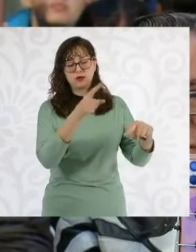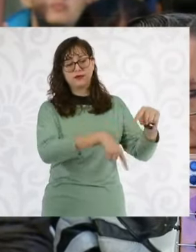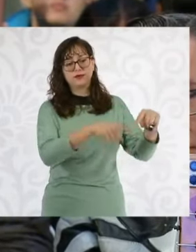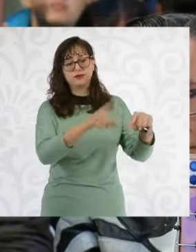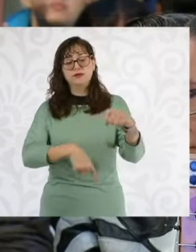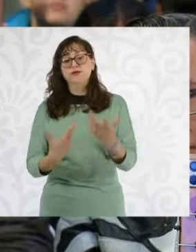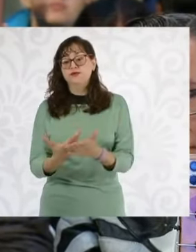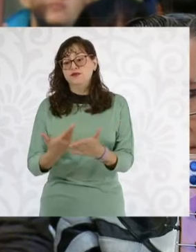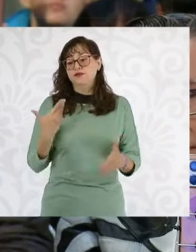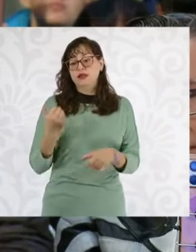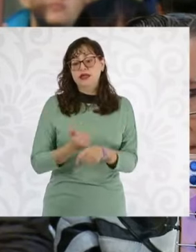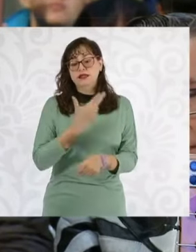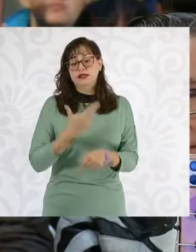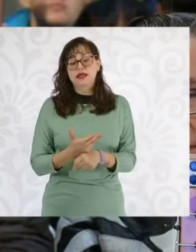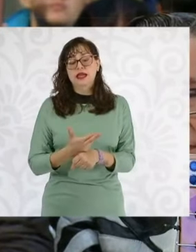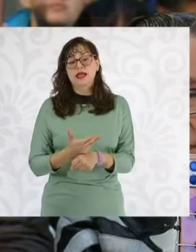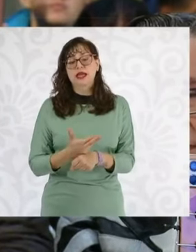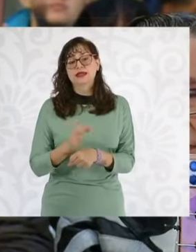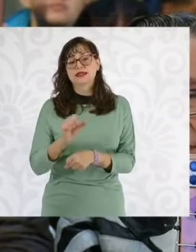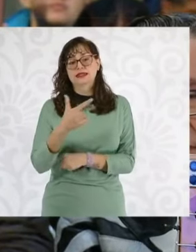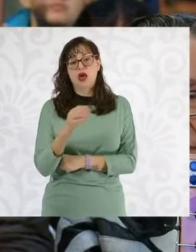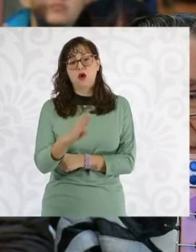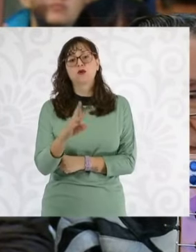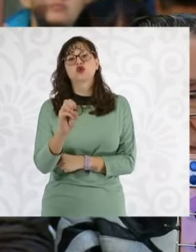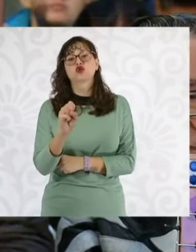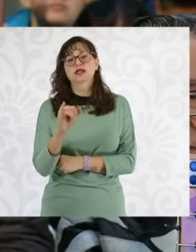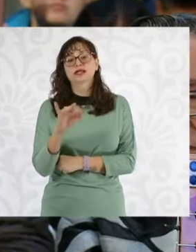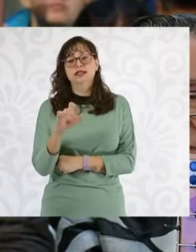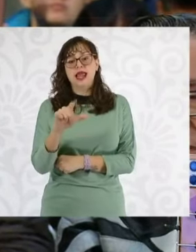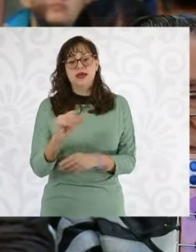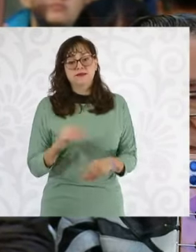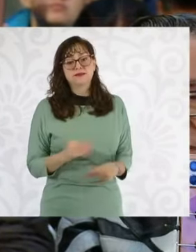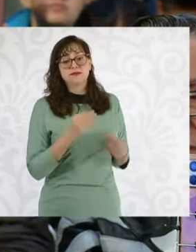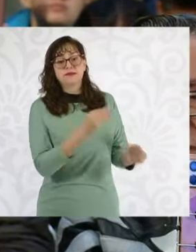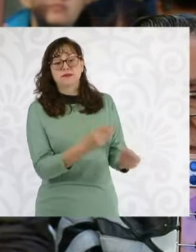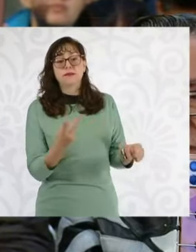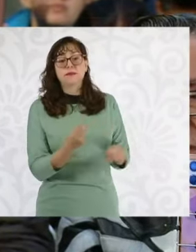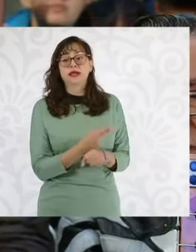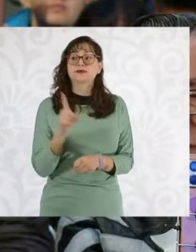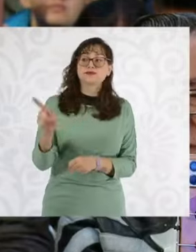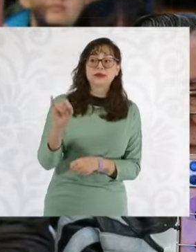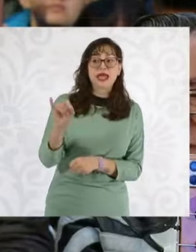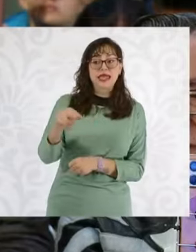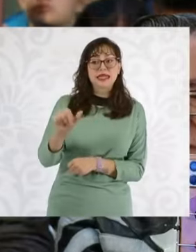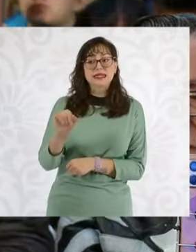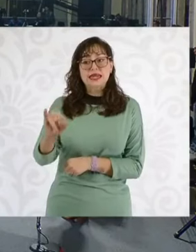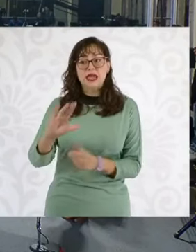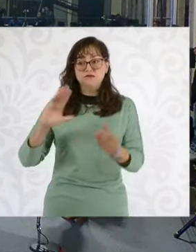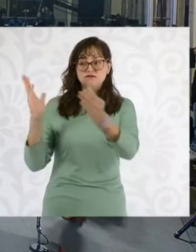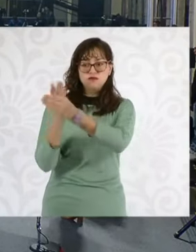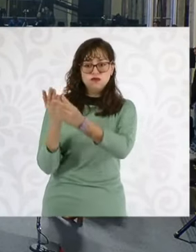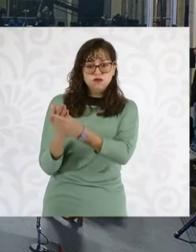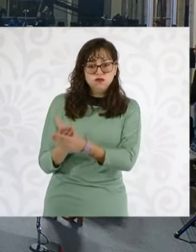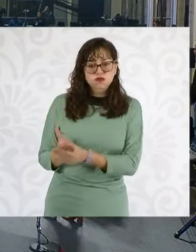de Gobernación, ¿sí? Rosa Isela Rodríguez, por parte de los comisionados y comisionadas del INAI. En ese expediente, pues